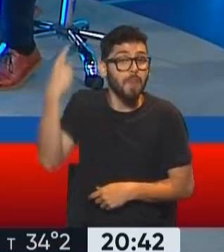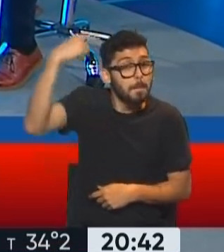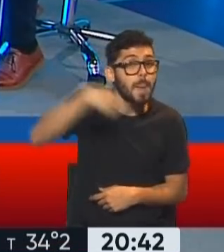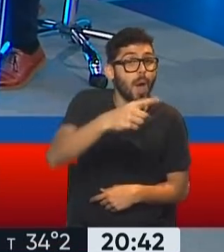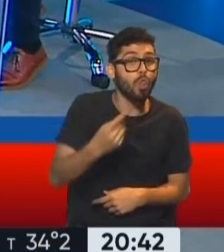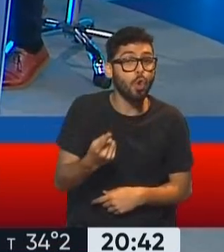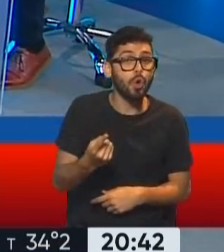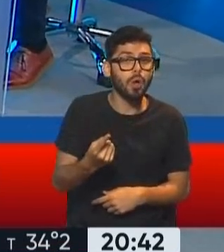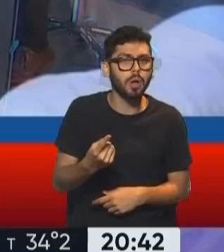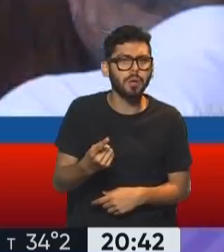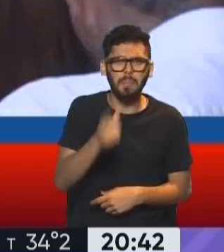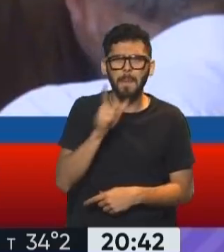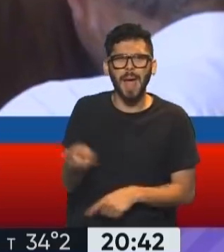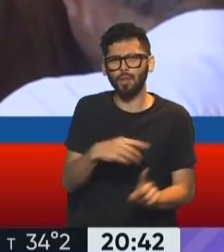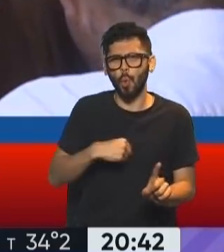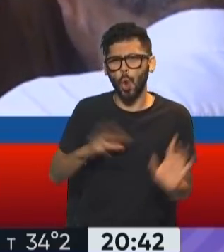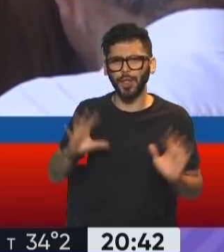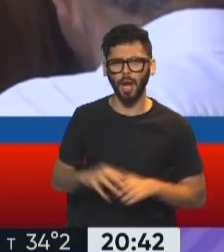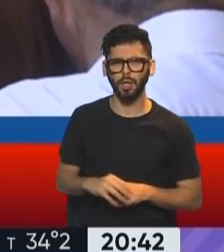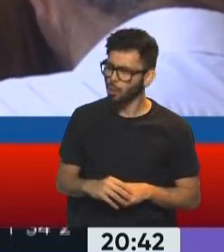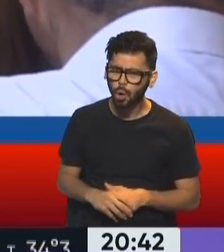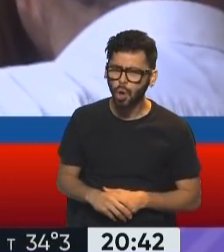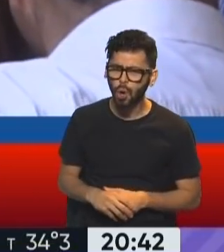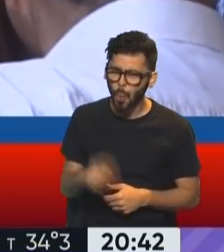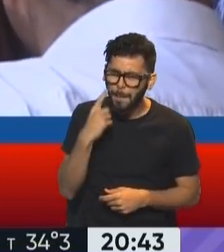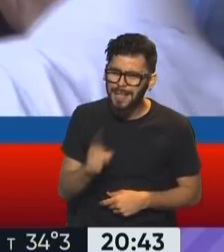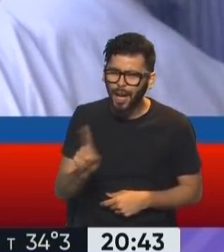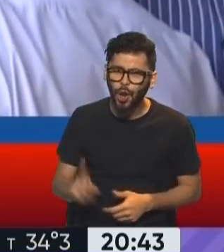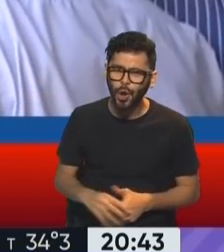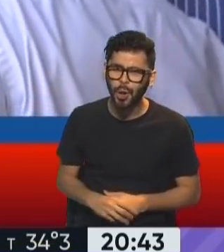jefe. Claro. Yo creo que fueron voluntariamente, ¿no? Vos decís que no. Ahora,